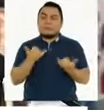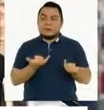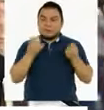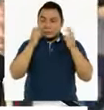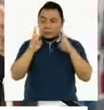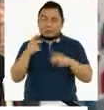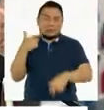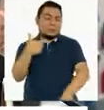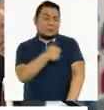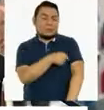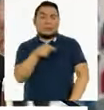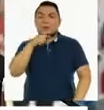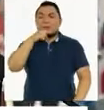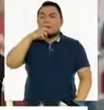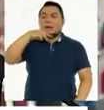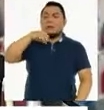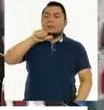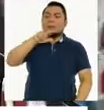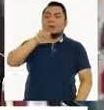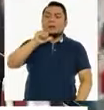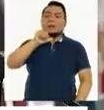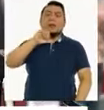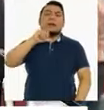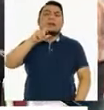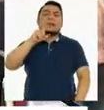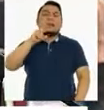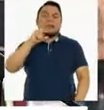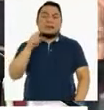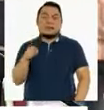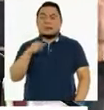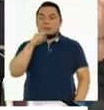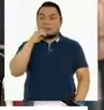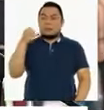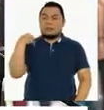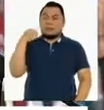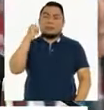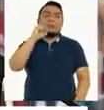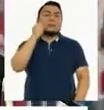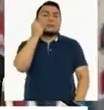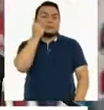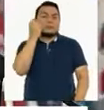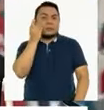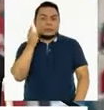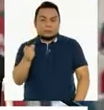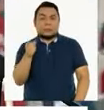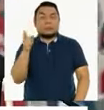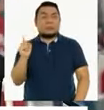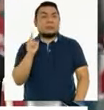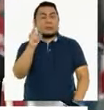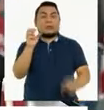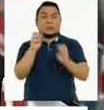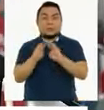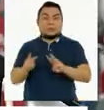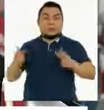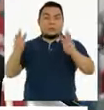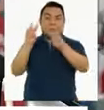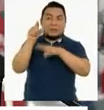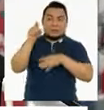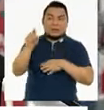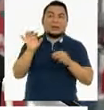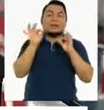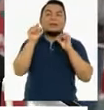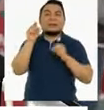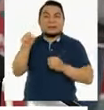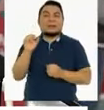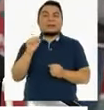ver la vacunación de María Alejandra, una joven con síndrome de Down que estuvo en las Naciones Unidas